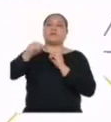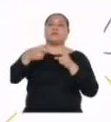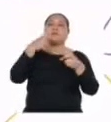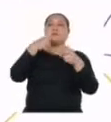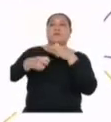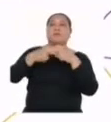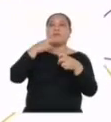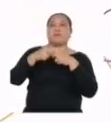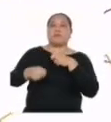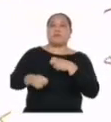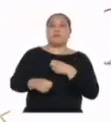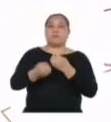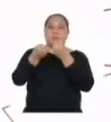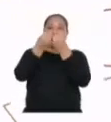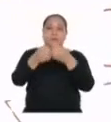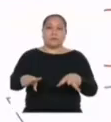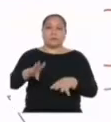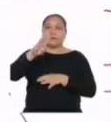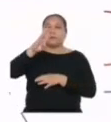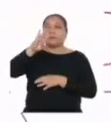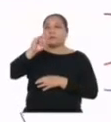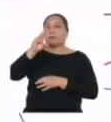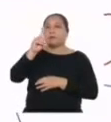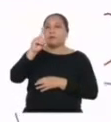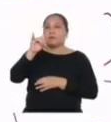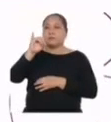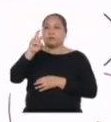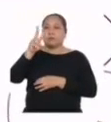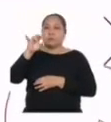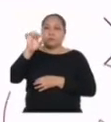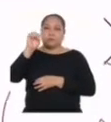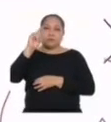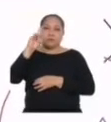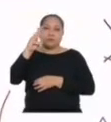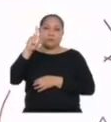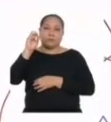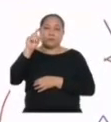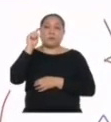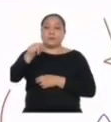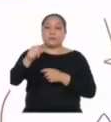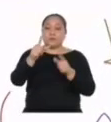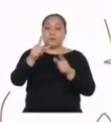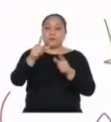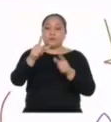situación problemática de pérdida de la biodiversidad en tu localidad o región.